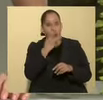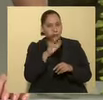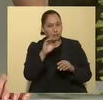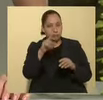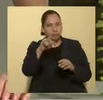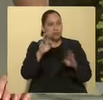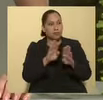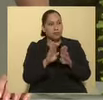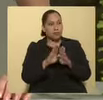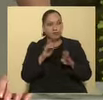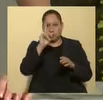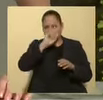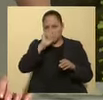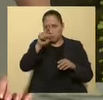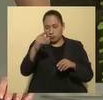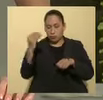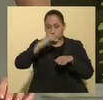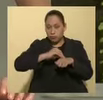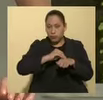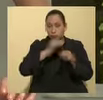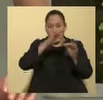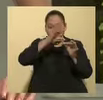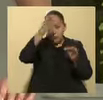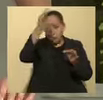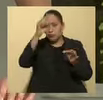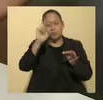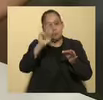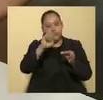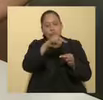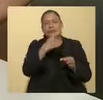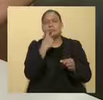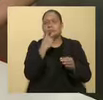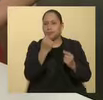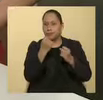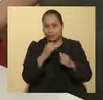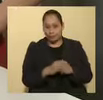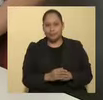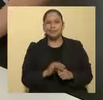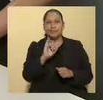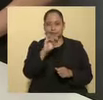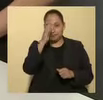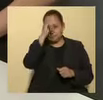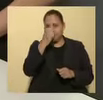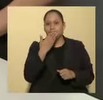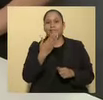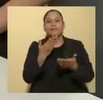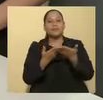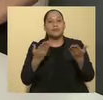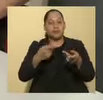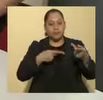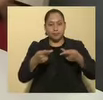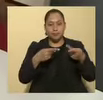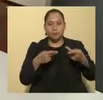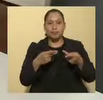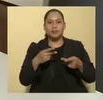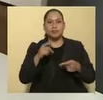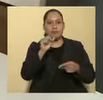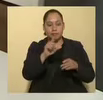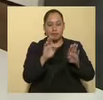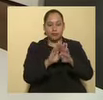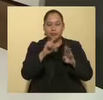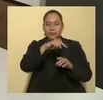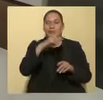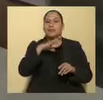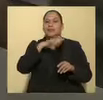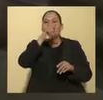no le pongan, yo no les recomiendo que le pongan una sola varita. Okay. Porque da mucho sabor. Sí. Excelente. Okay. Luego, para preparar nuestras fajitas